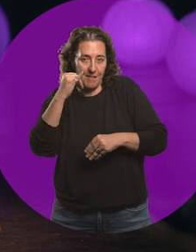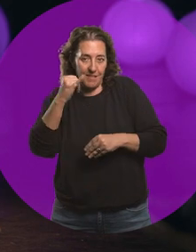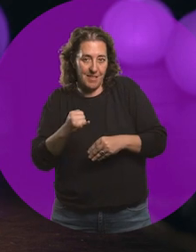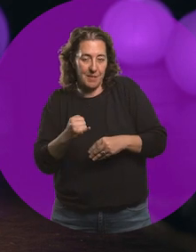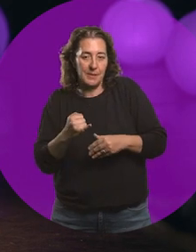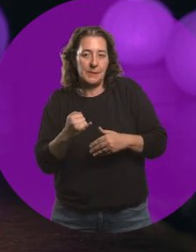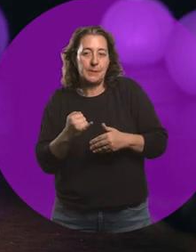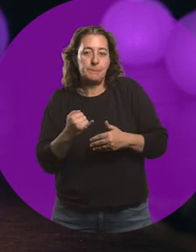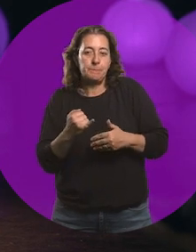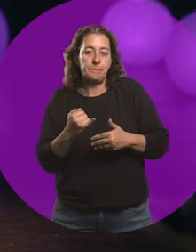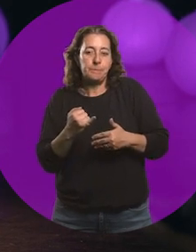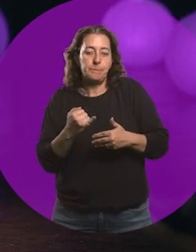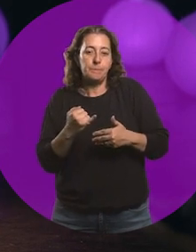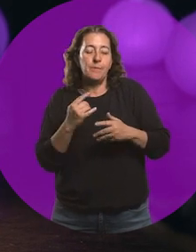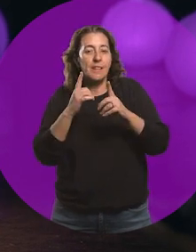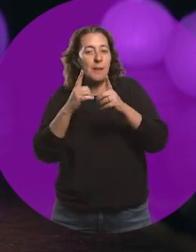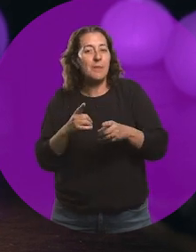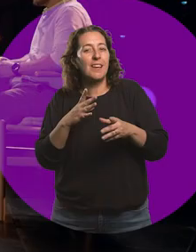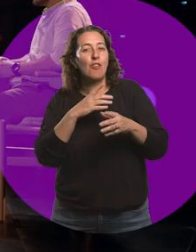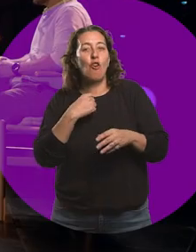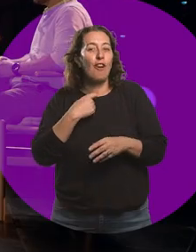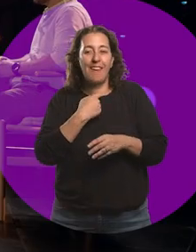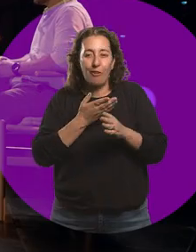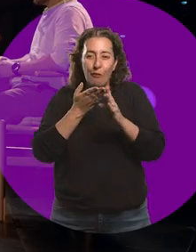los colegios a los que fui.